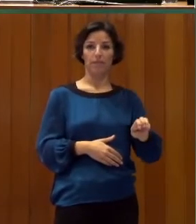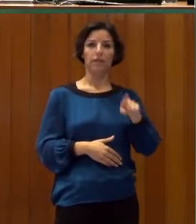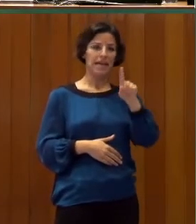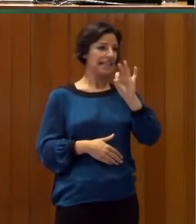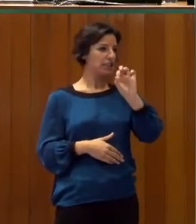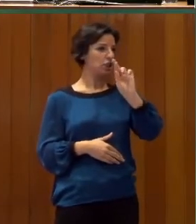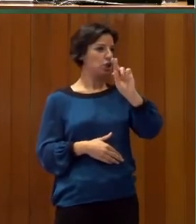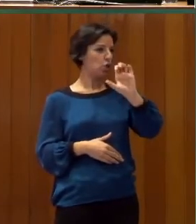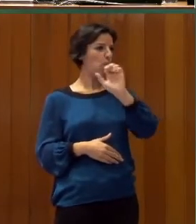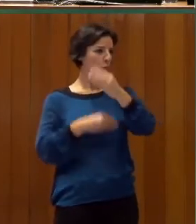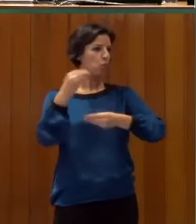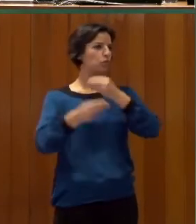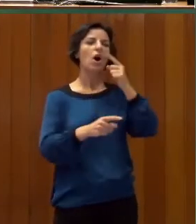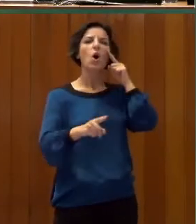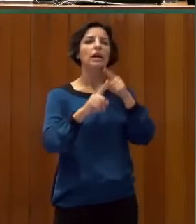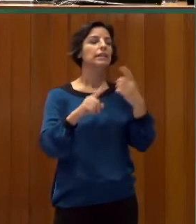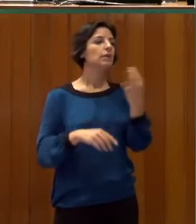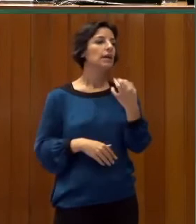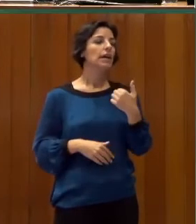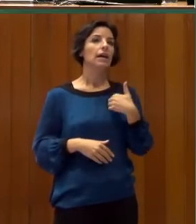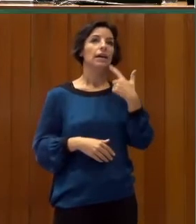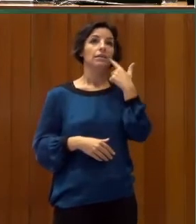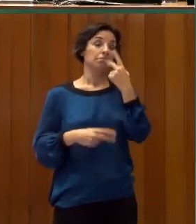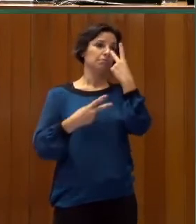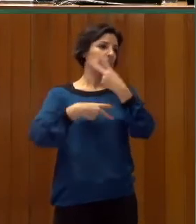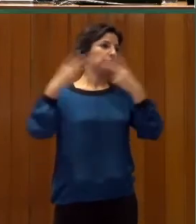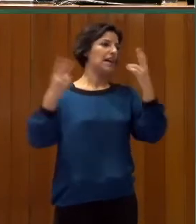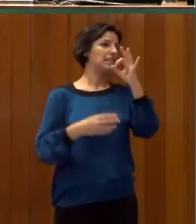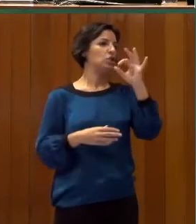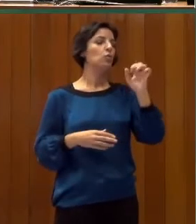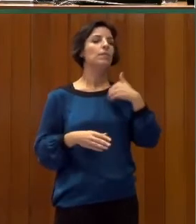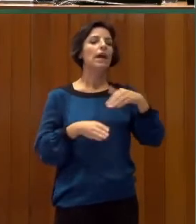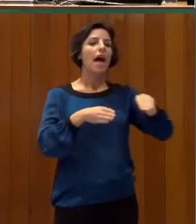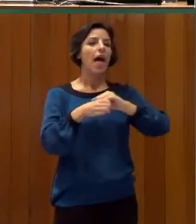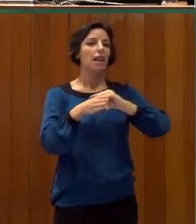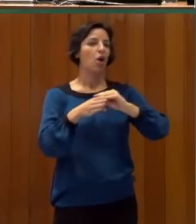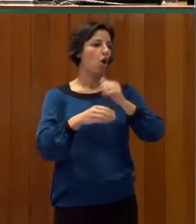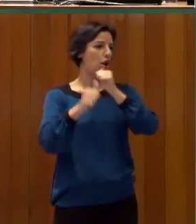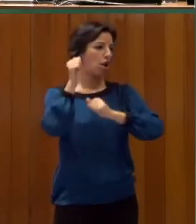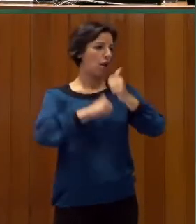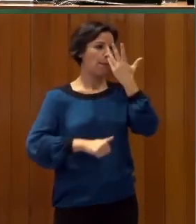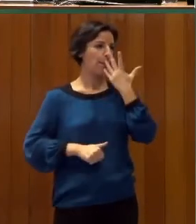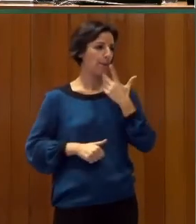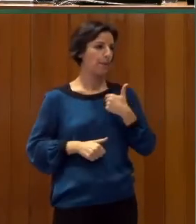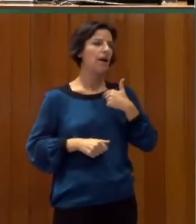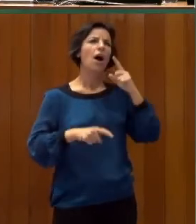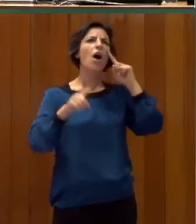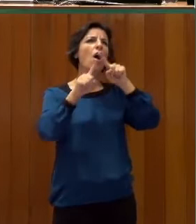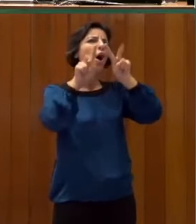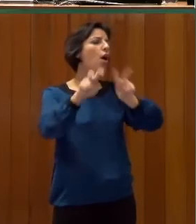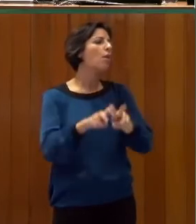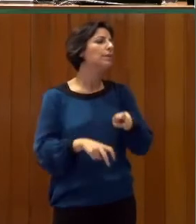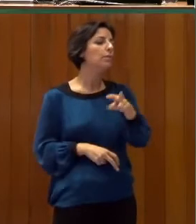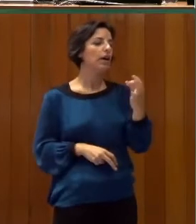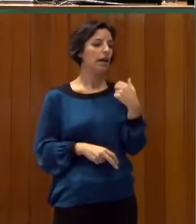Stroop, titulado Validación de la versión española del test Stroop de alcohol. En este estudio, el objetivo era